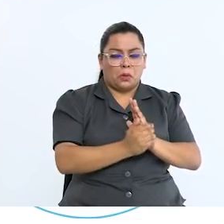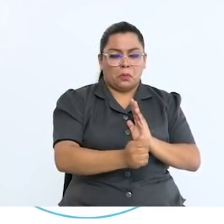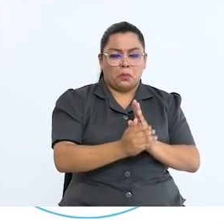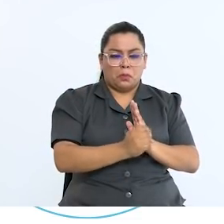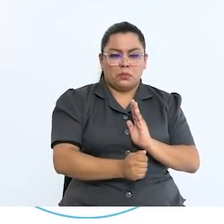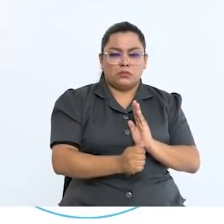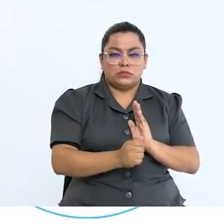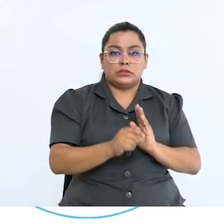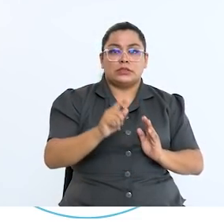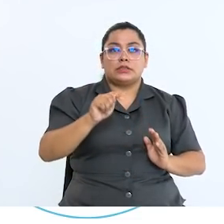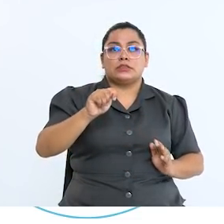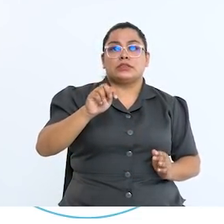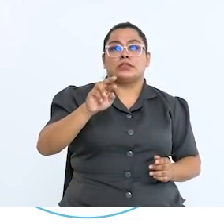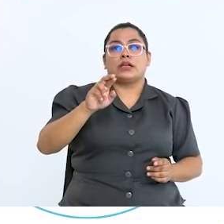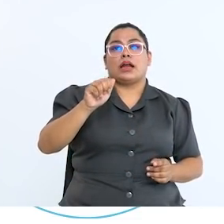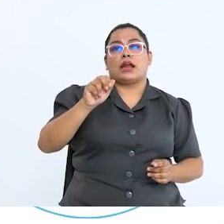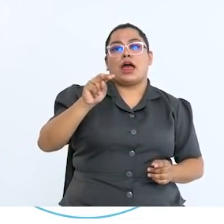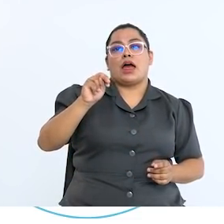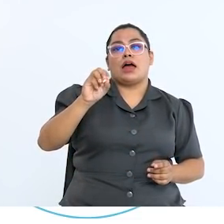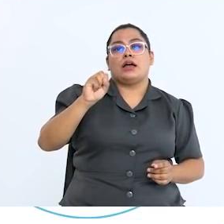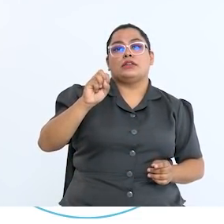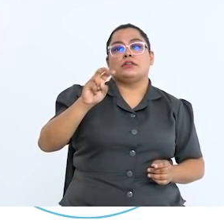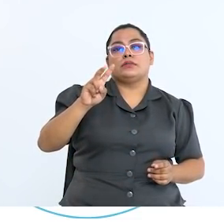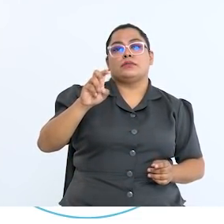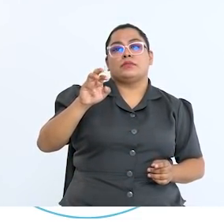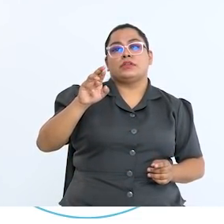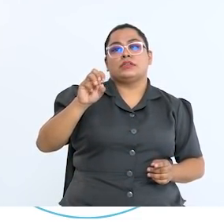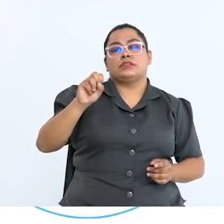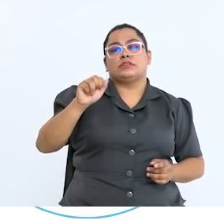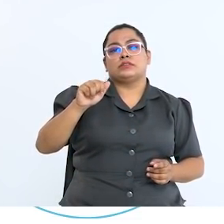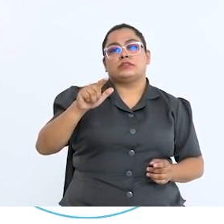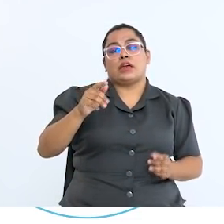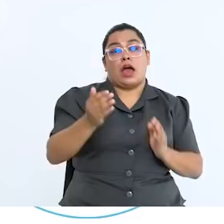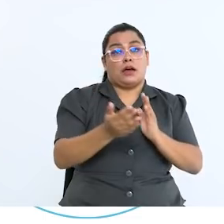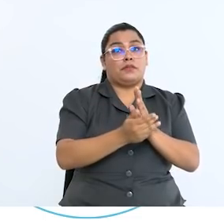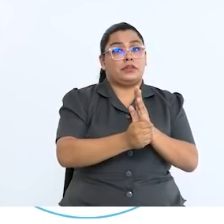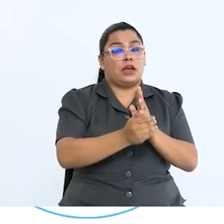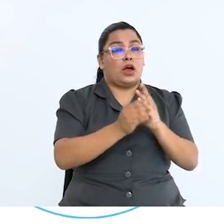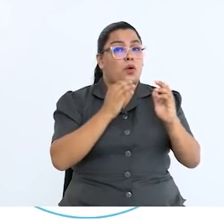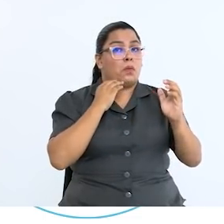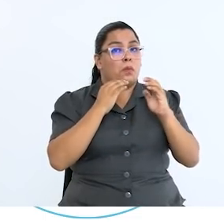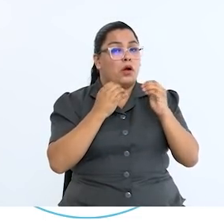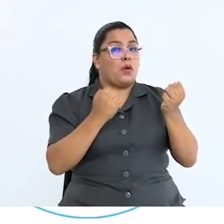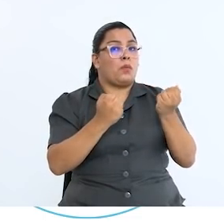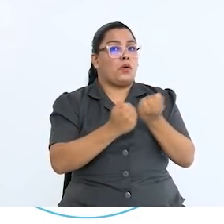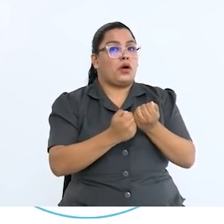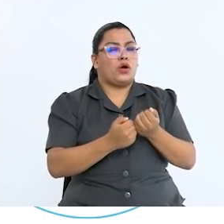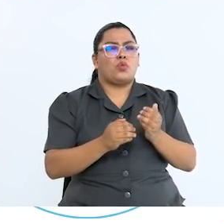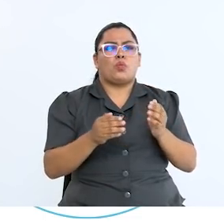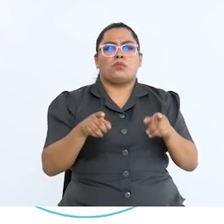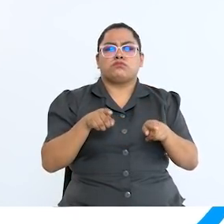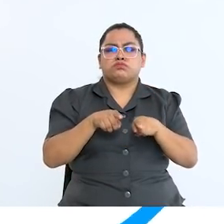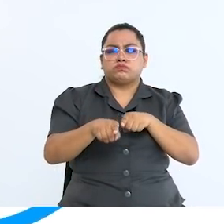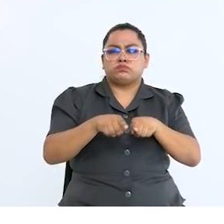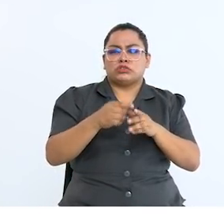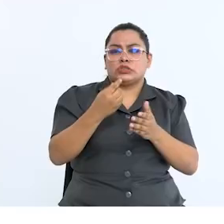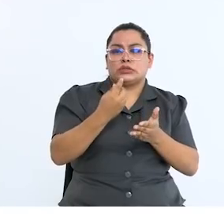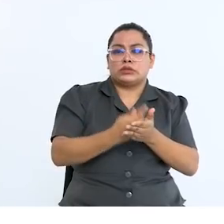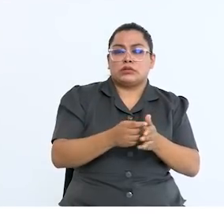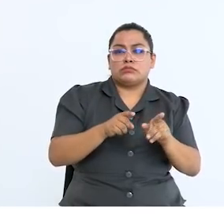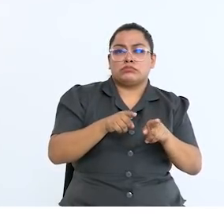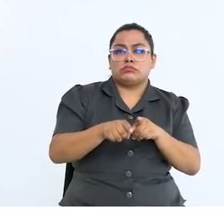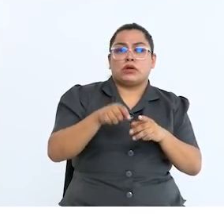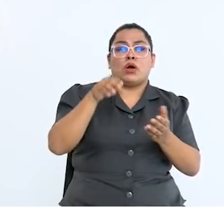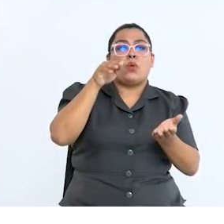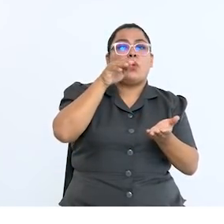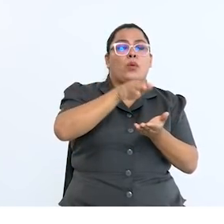hay competencias transversales que buscan desarrollar las macrohabilidades comunicativas. Hay competencias de grado y